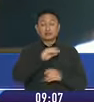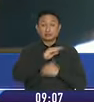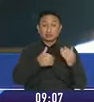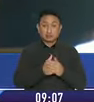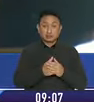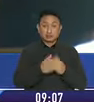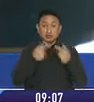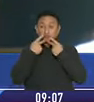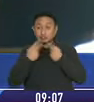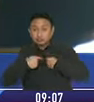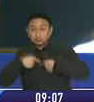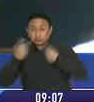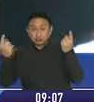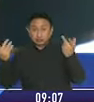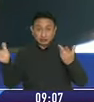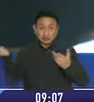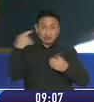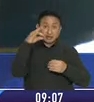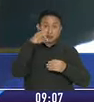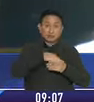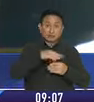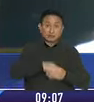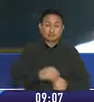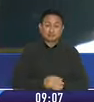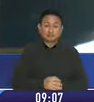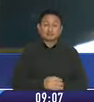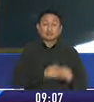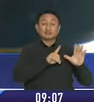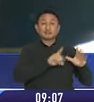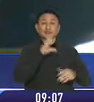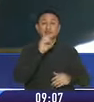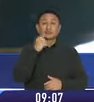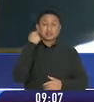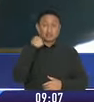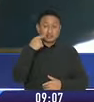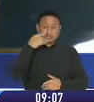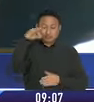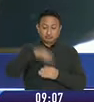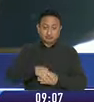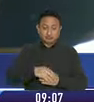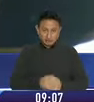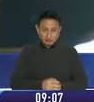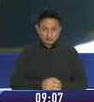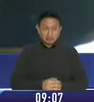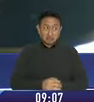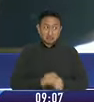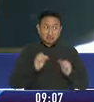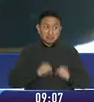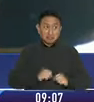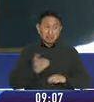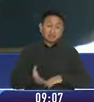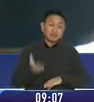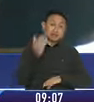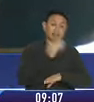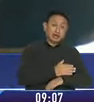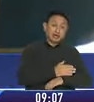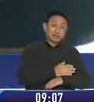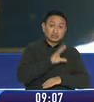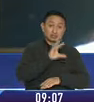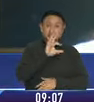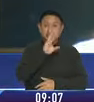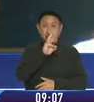electoral de consulta popular y 60 días para ejecutarlo podemos hacerlo antes de los 60